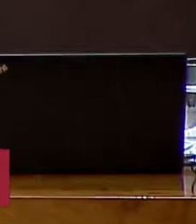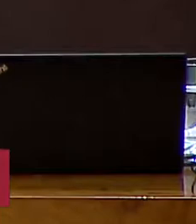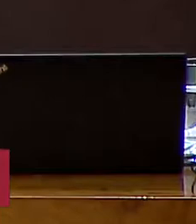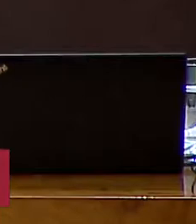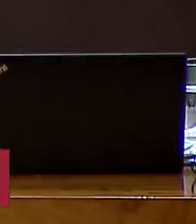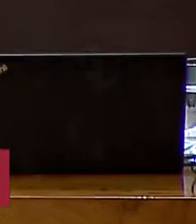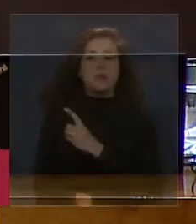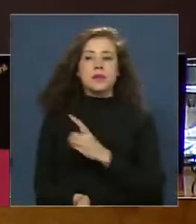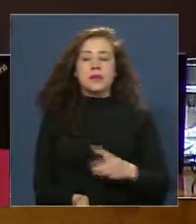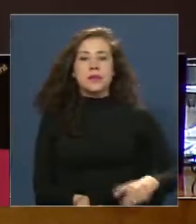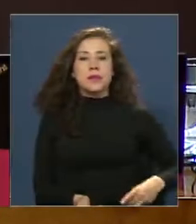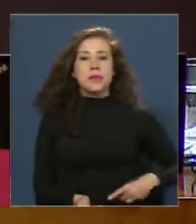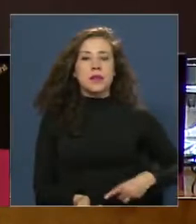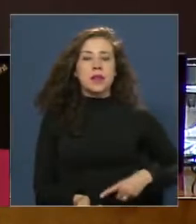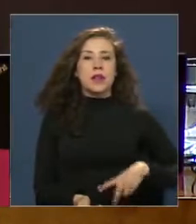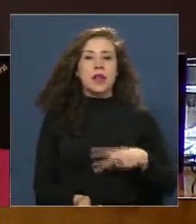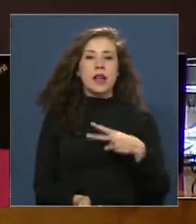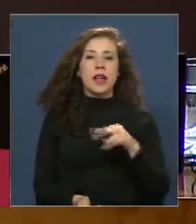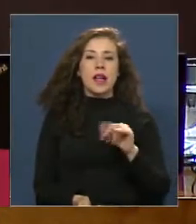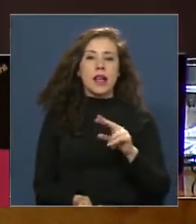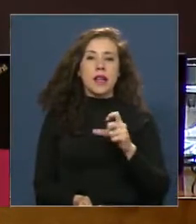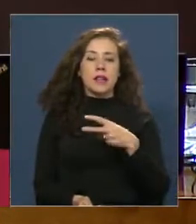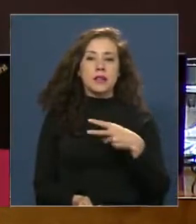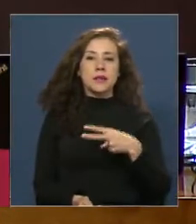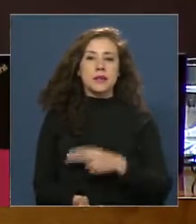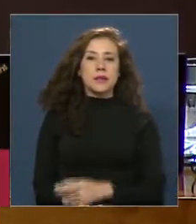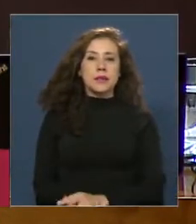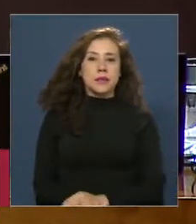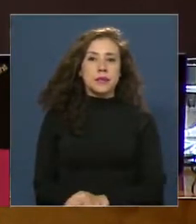al honorable diputado don tomás kids